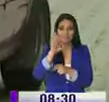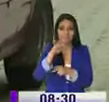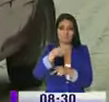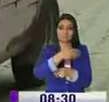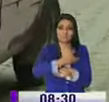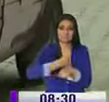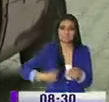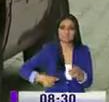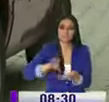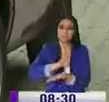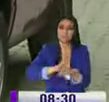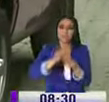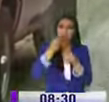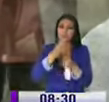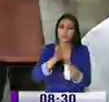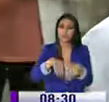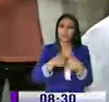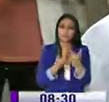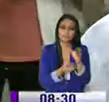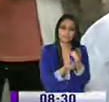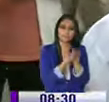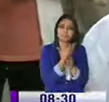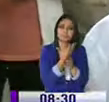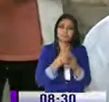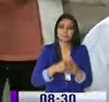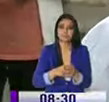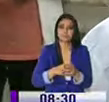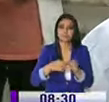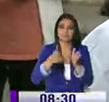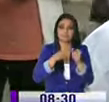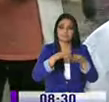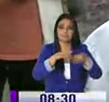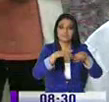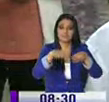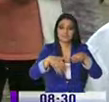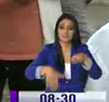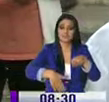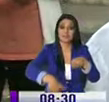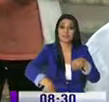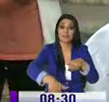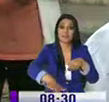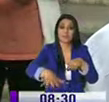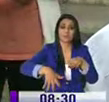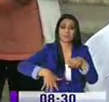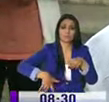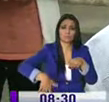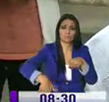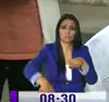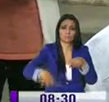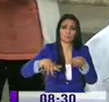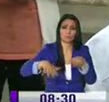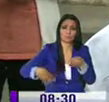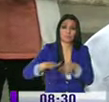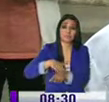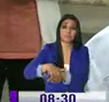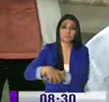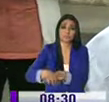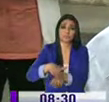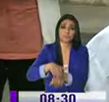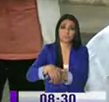relata cómo nació la isla la quebrada del río grande una quebrada correntosas sumamente correctos a